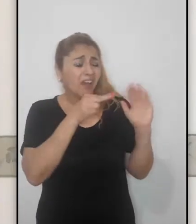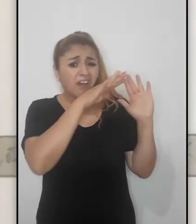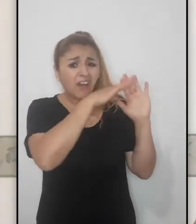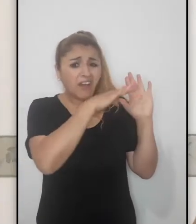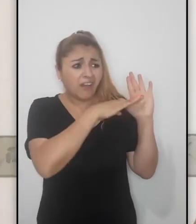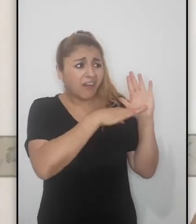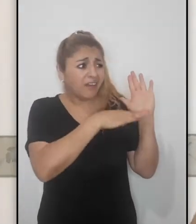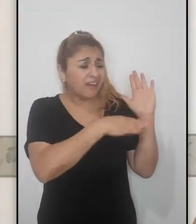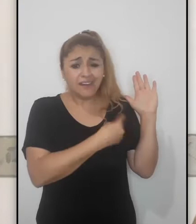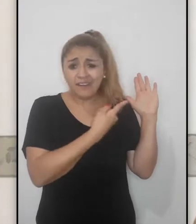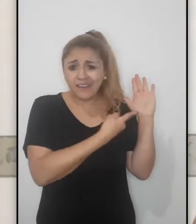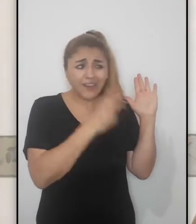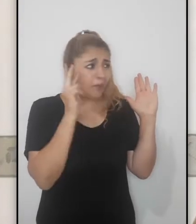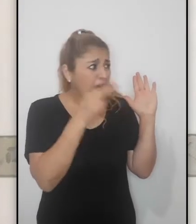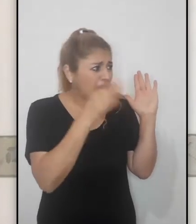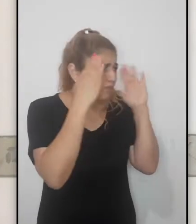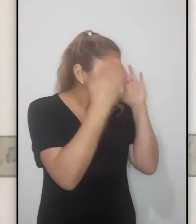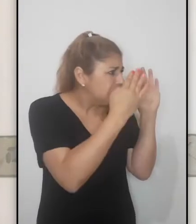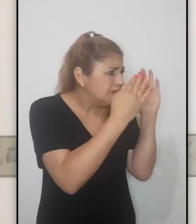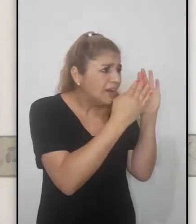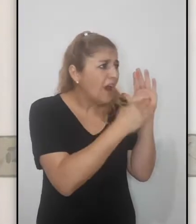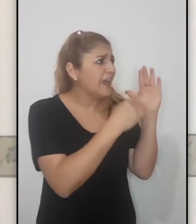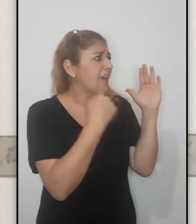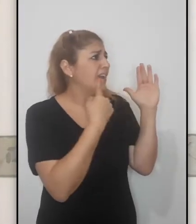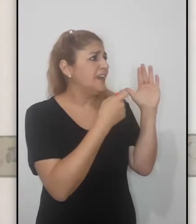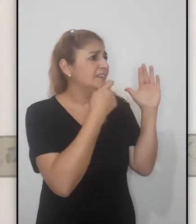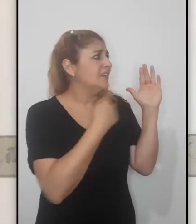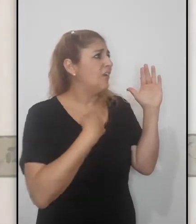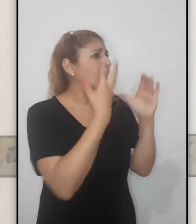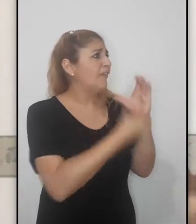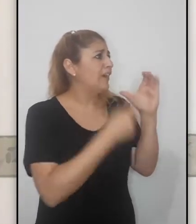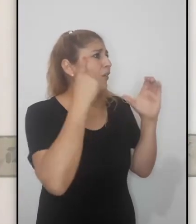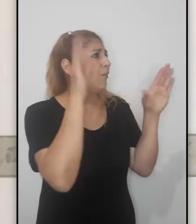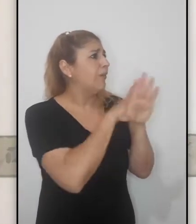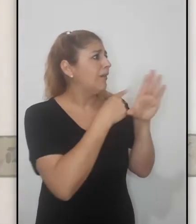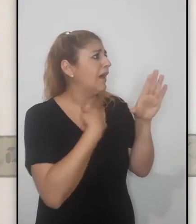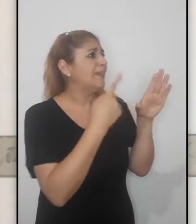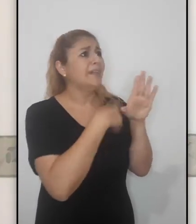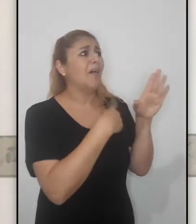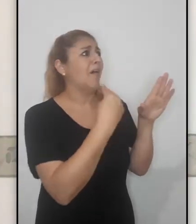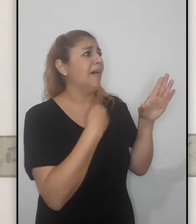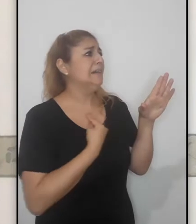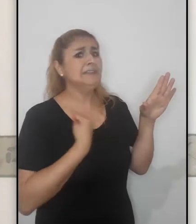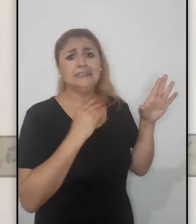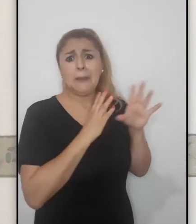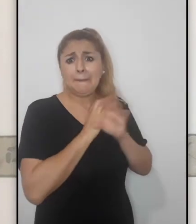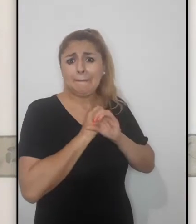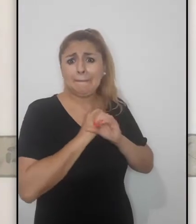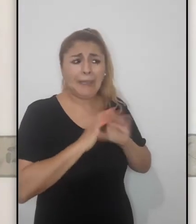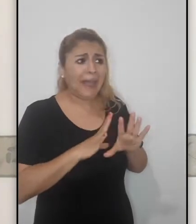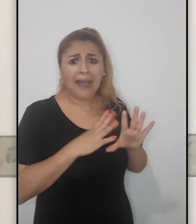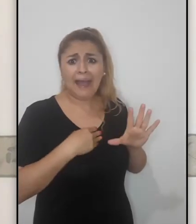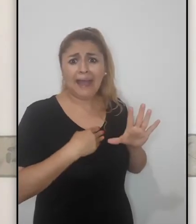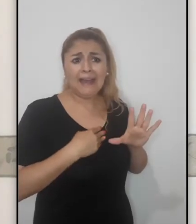poner sino si no estoy apto o no estoy apto porque nunca vamos a estar